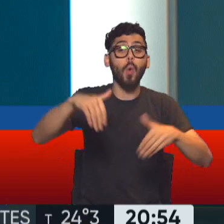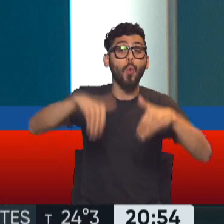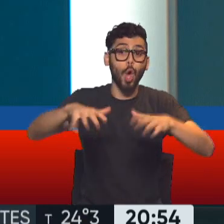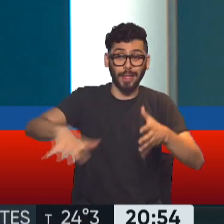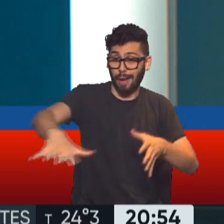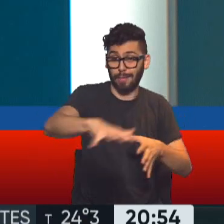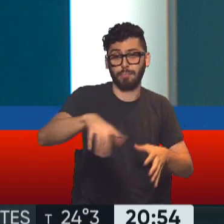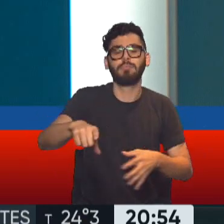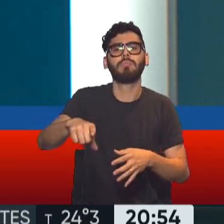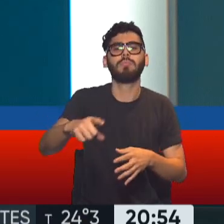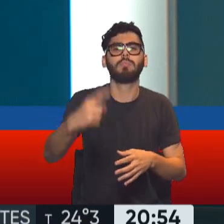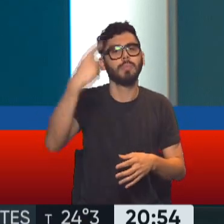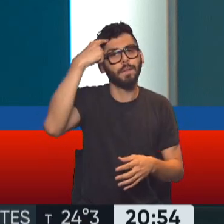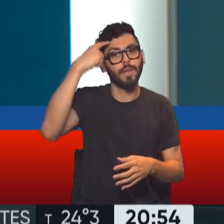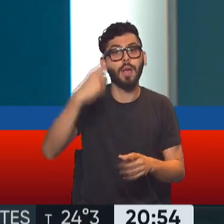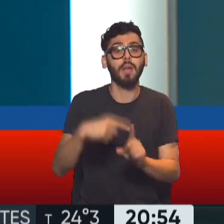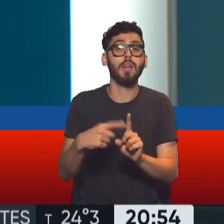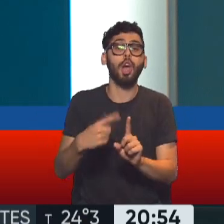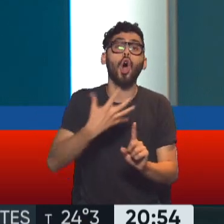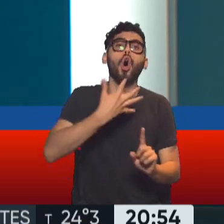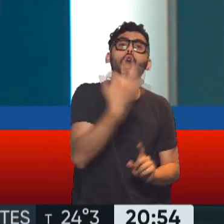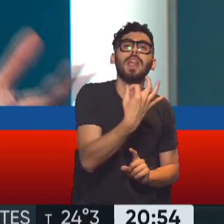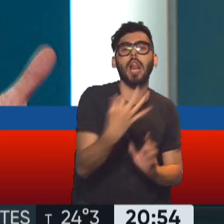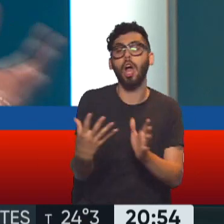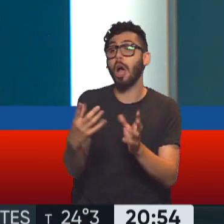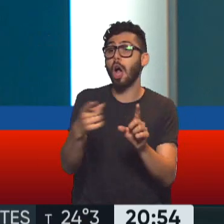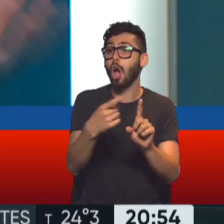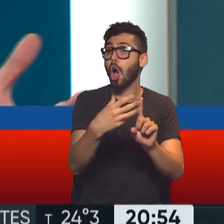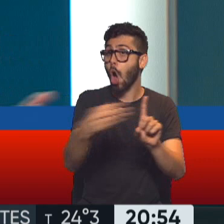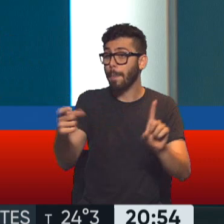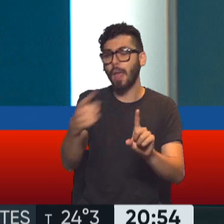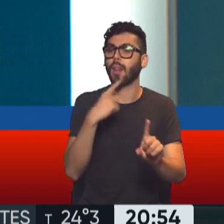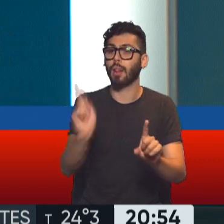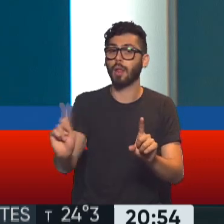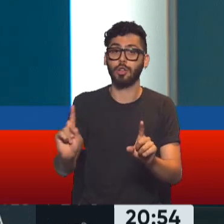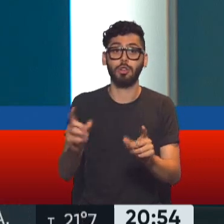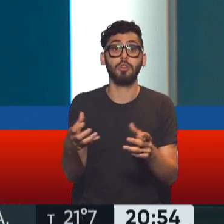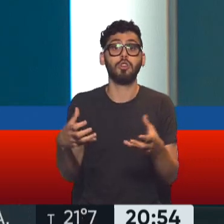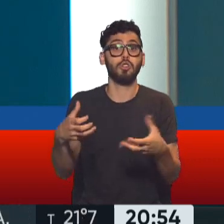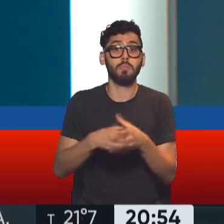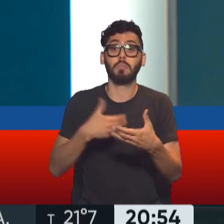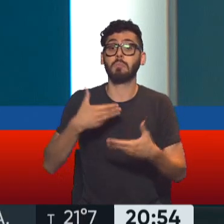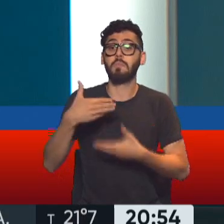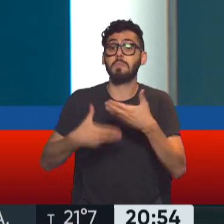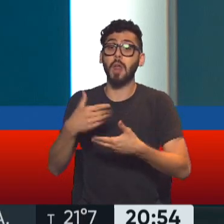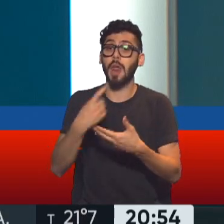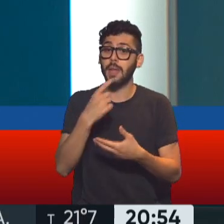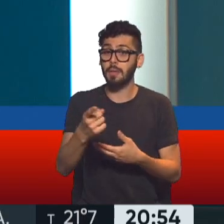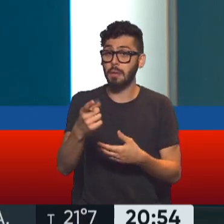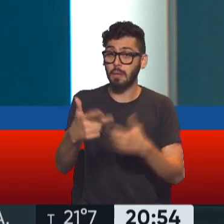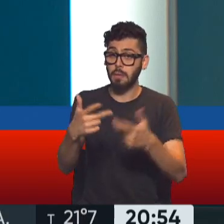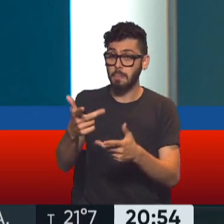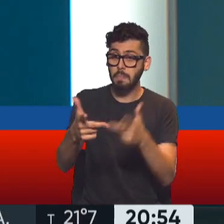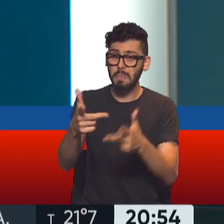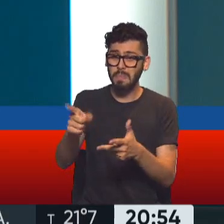prefiere el original a la copia. Si vos tenés un movimiento progresista que más o menos te dice lo mismo que dice Juntos por el Cambio,